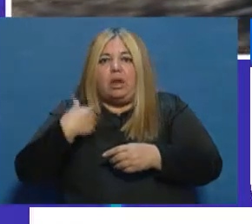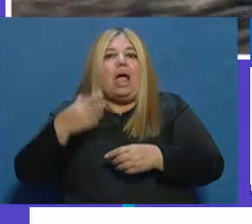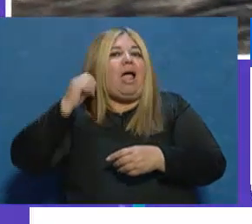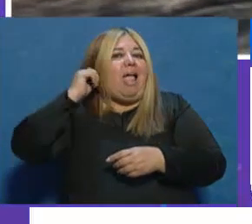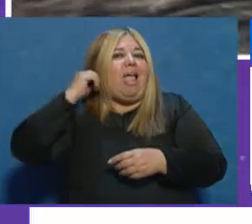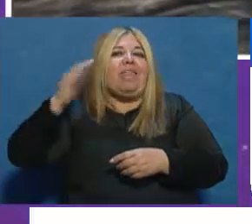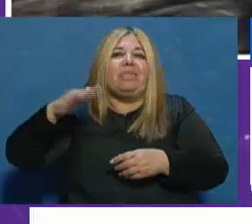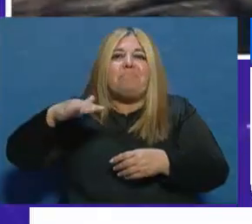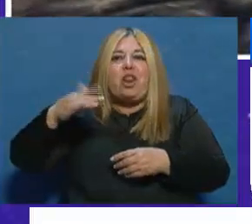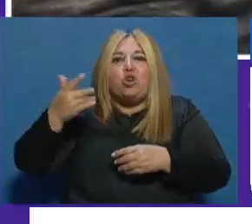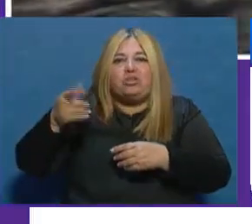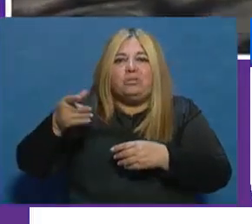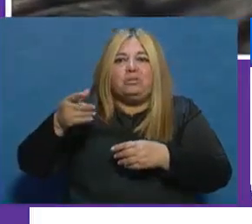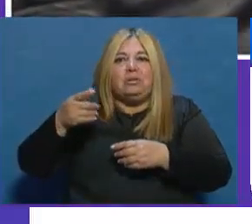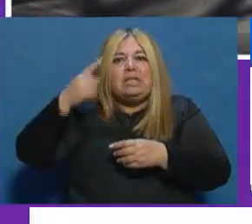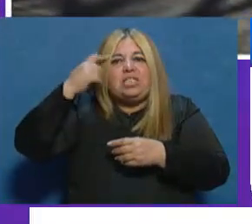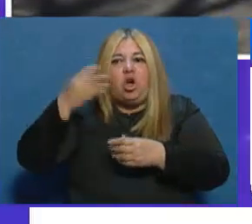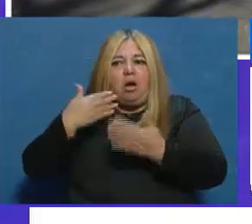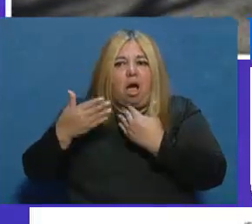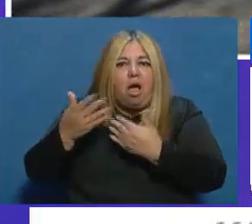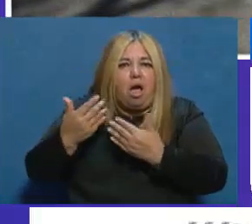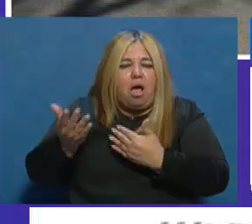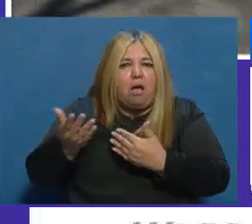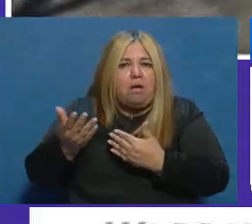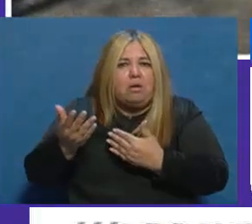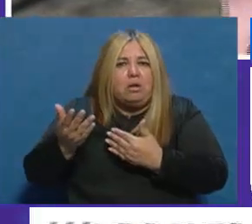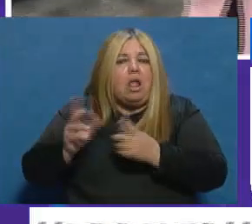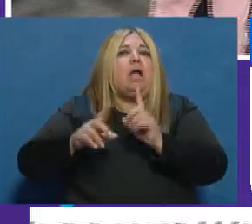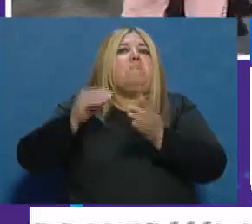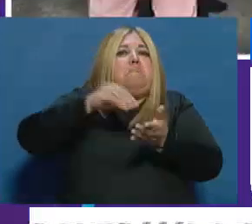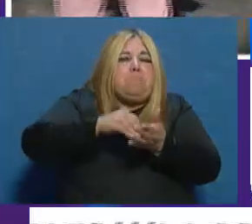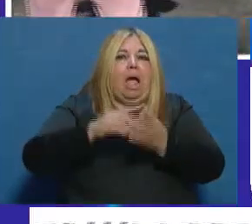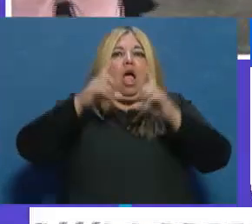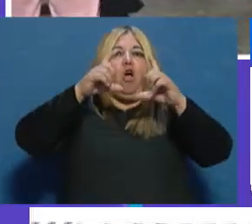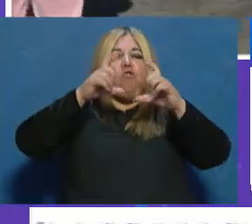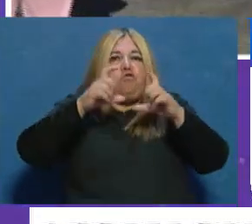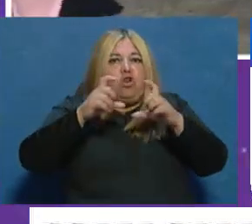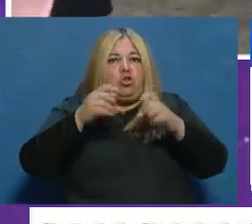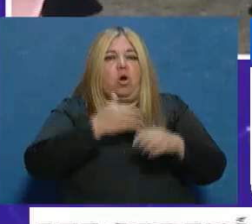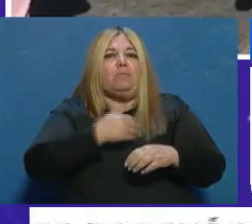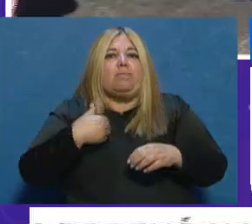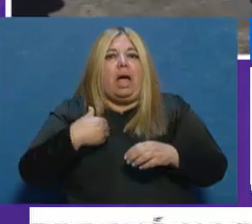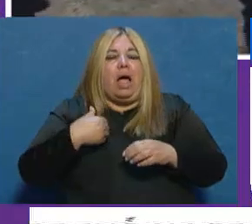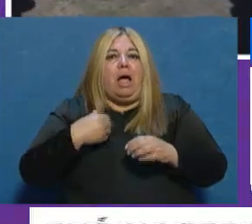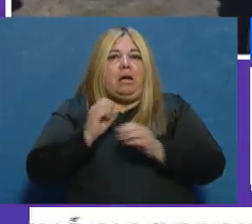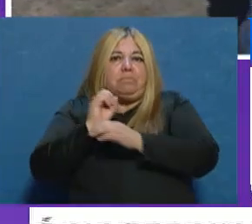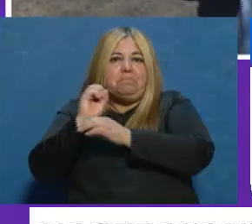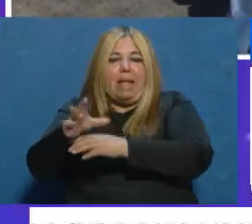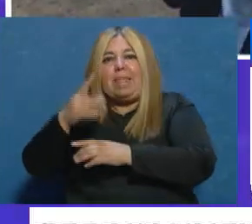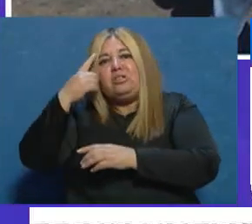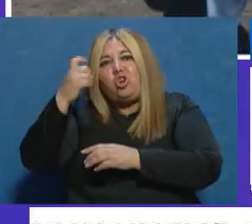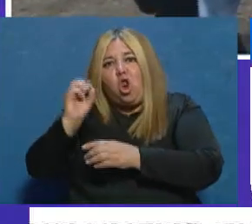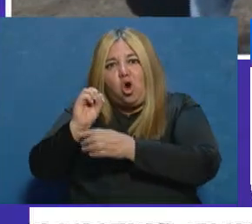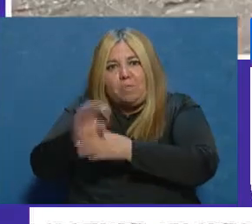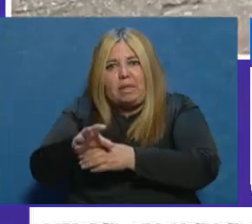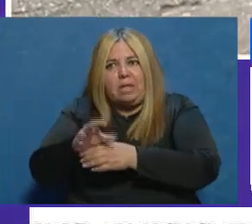edad, precisamente ese día, más una foto que le envió la madre del menor al profesional. Y